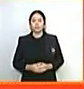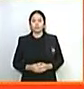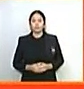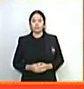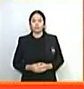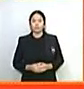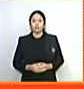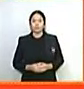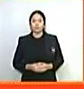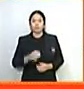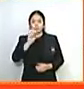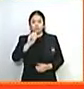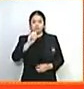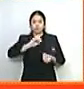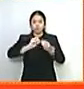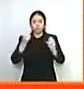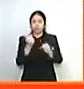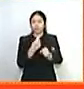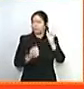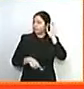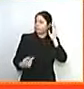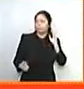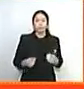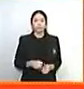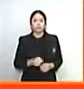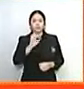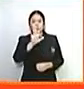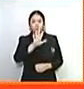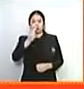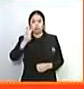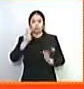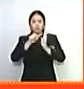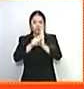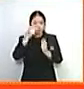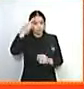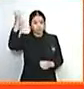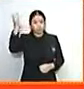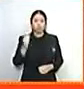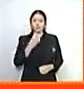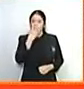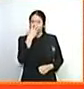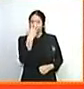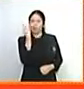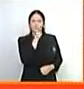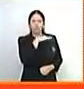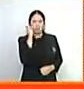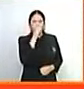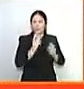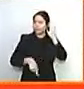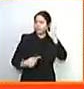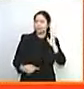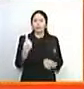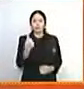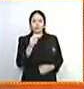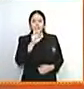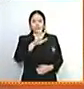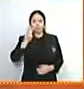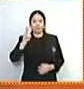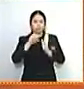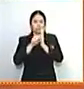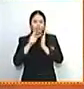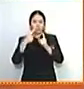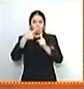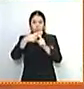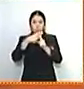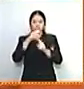Y este es el 0, número ganador para la diaria 52 con símbolo de sueño zorrío. Y para más uno, 52 más 0.